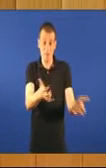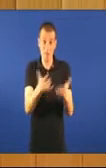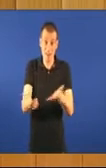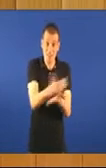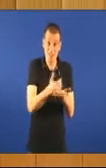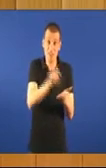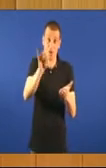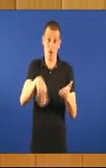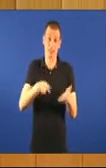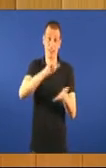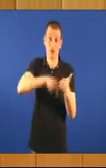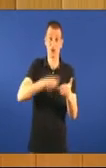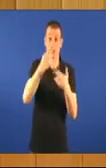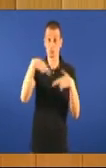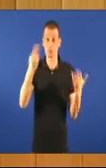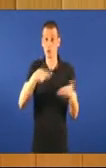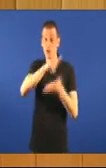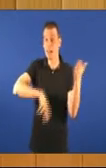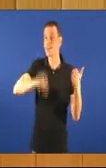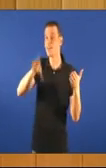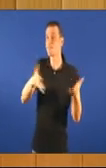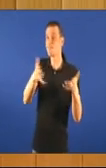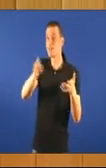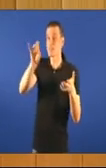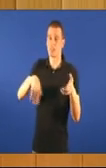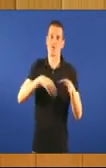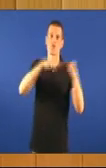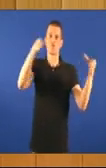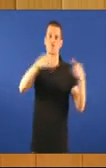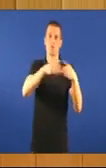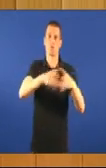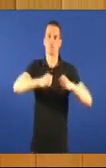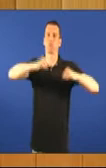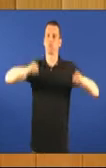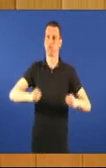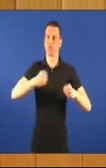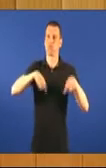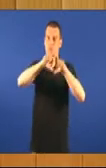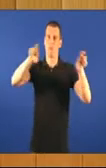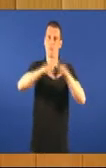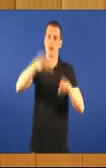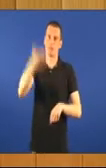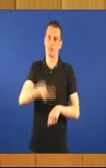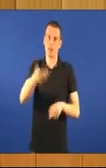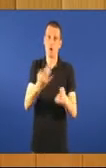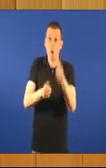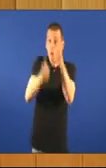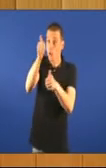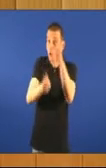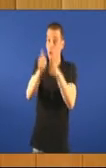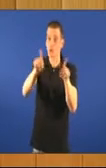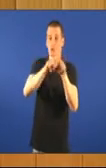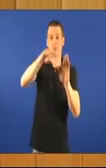contratas públicas en Galiza sexan os grandes grupos empresariais madrileños, con concursos a medida como van facer